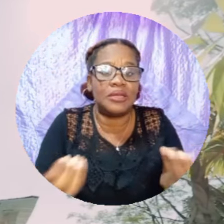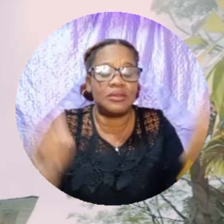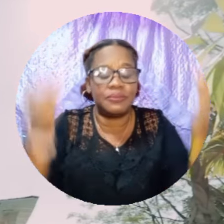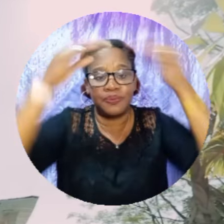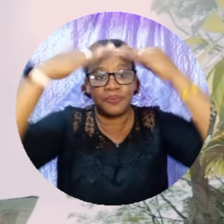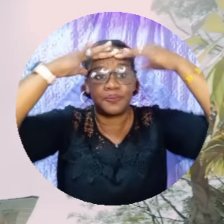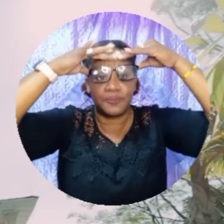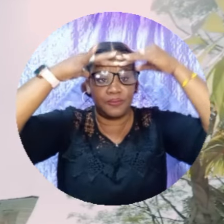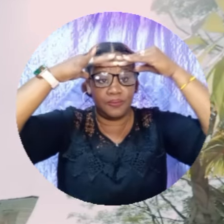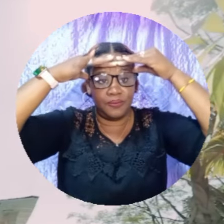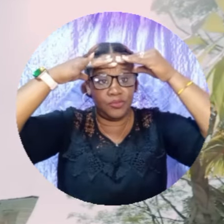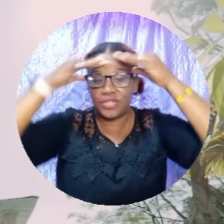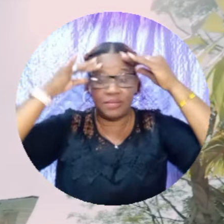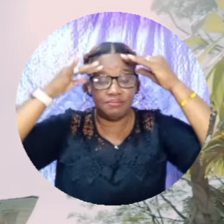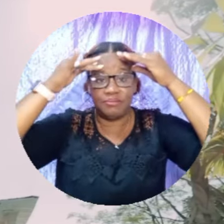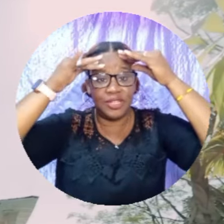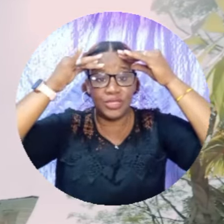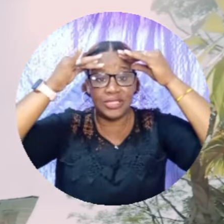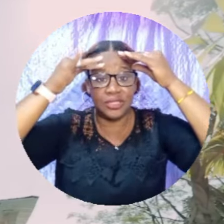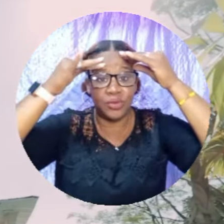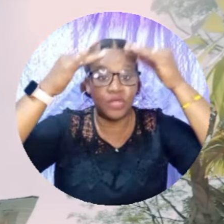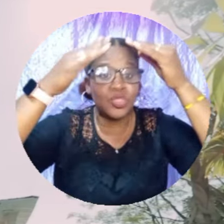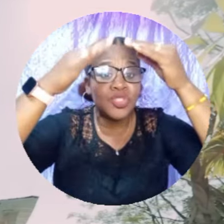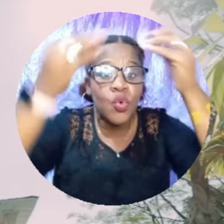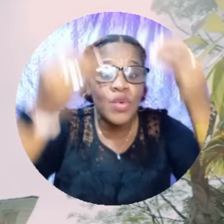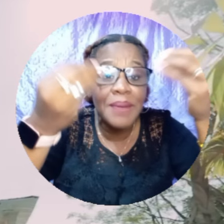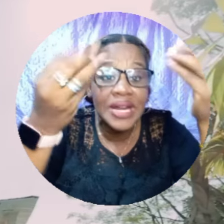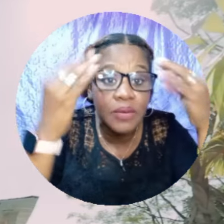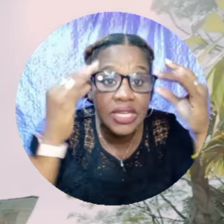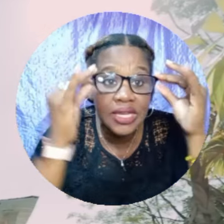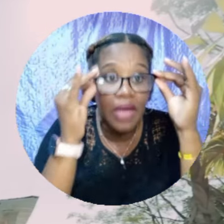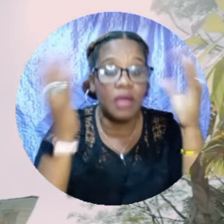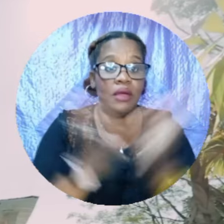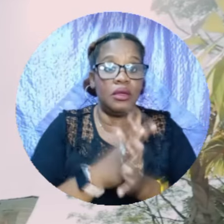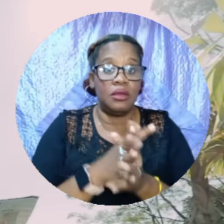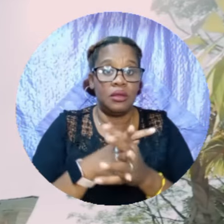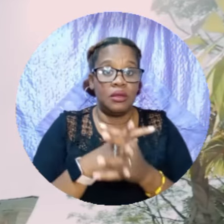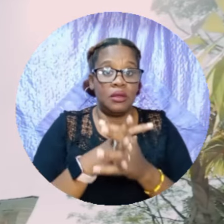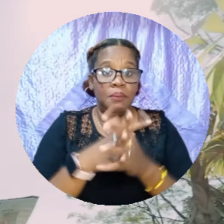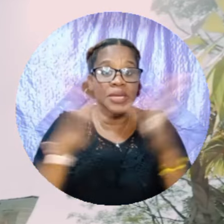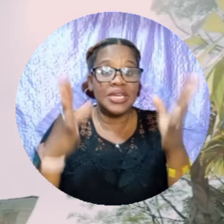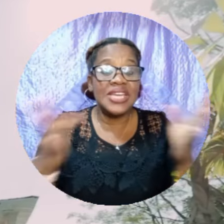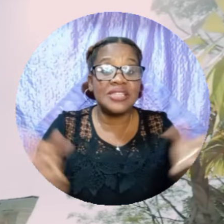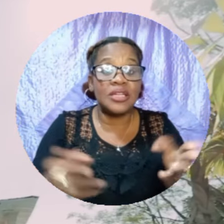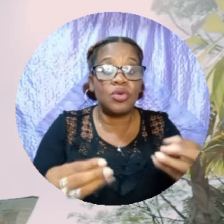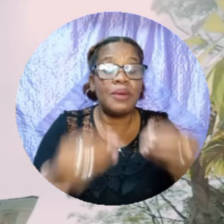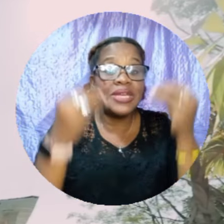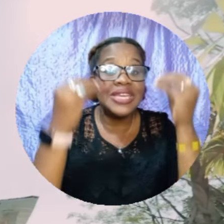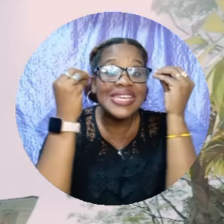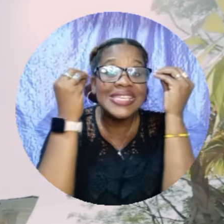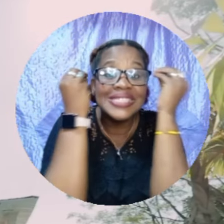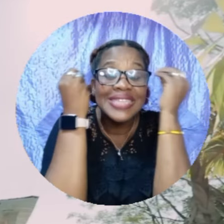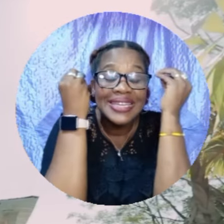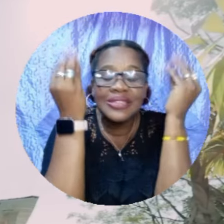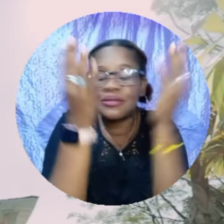family, no sé, pierdo el sentido. Esto es una maravilla. Miren esa toma,